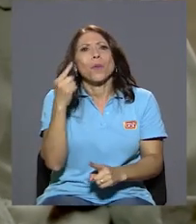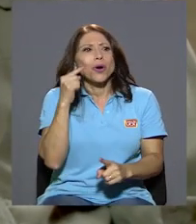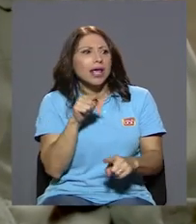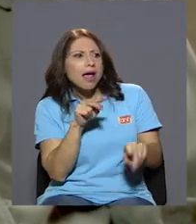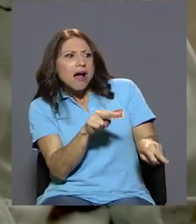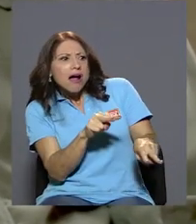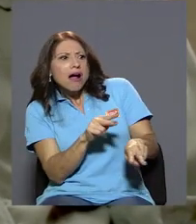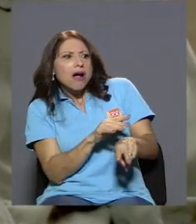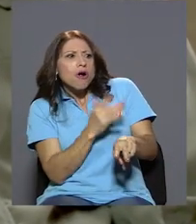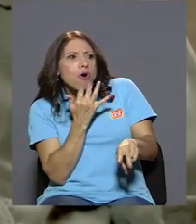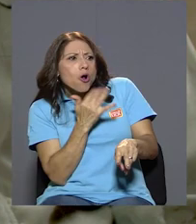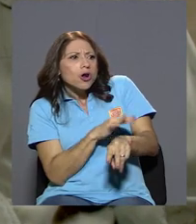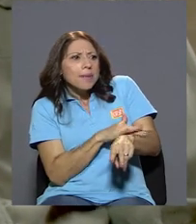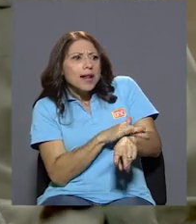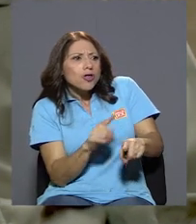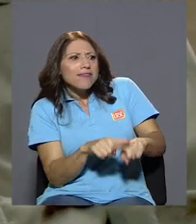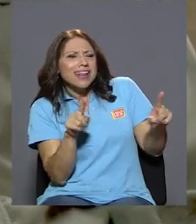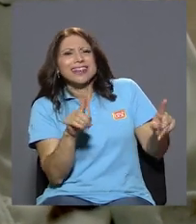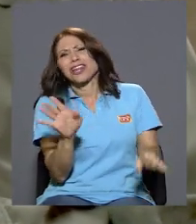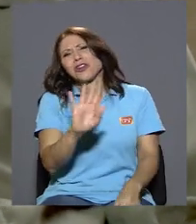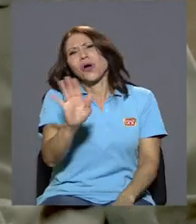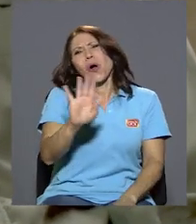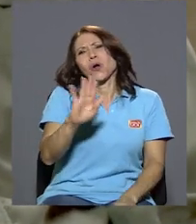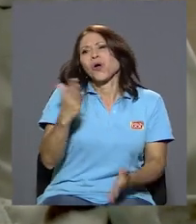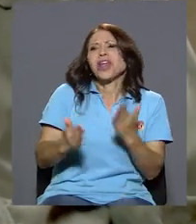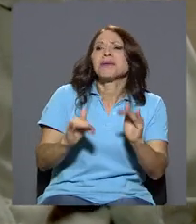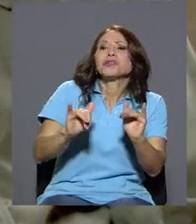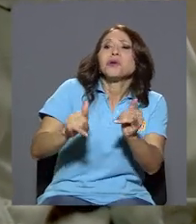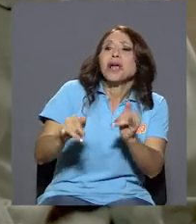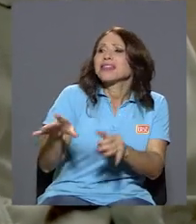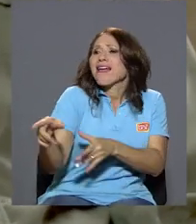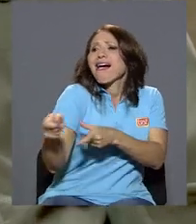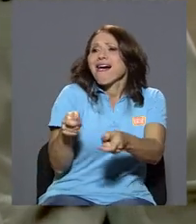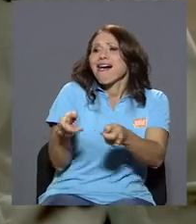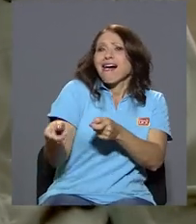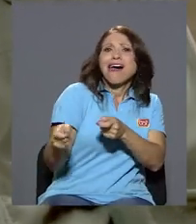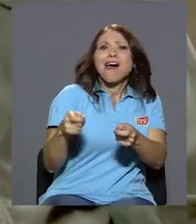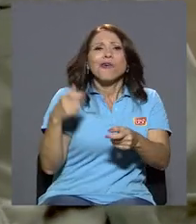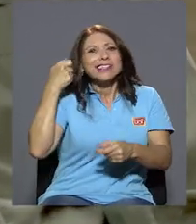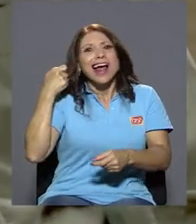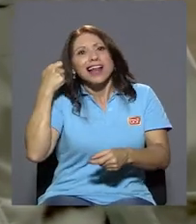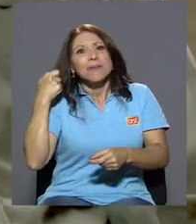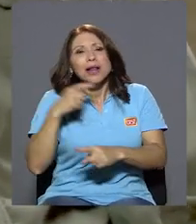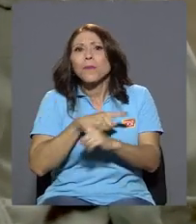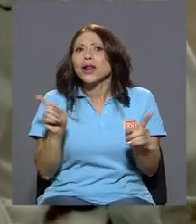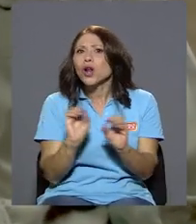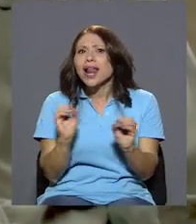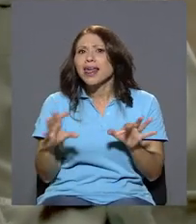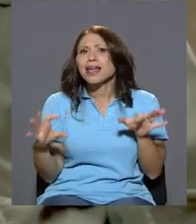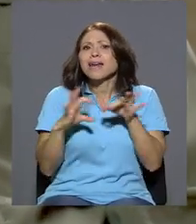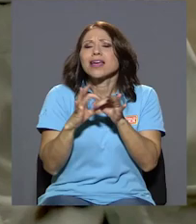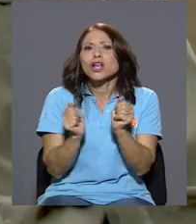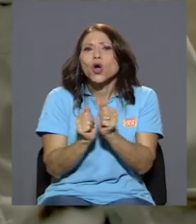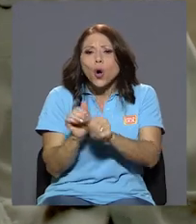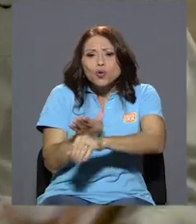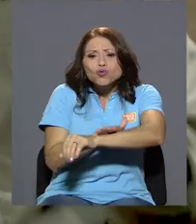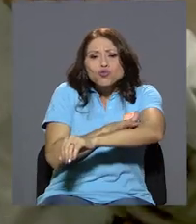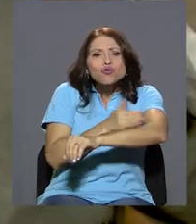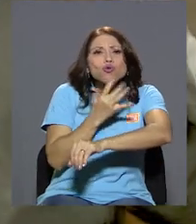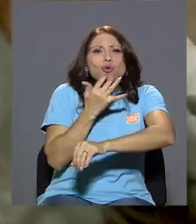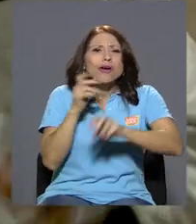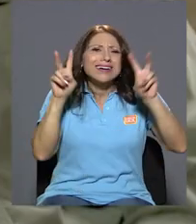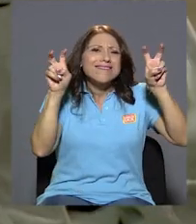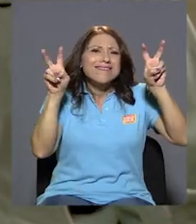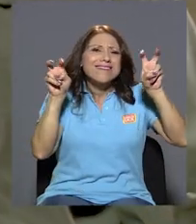diferente al de él va se jalan el pelo y se pelean por el juguete pero no tiene nada que ver con la cuestión de su raza o su